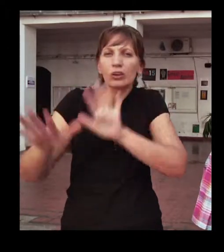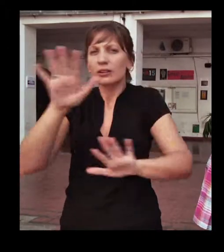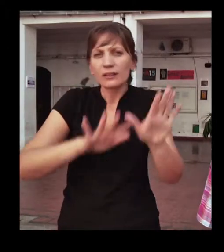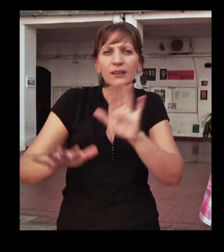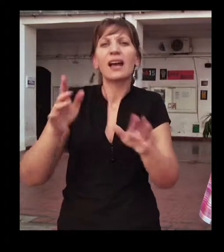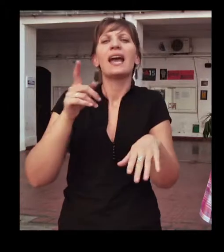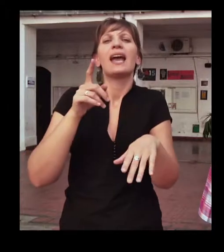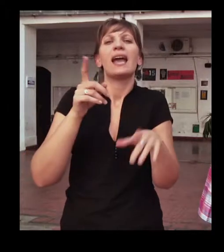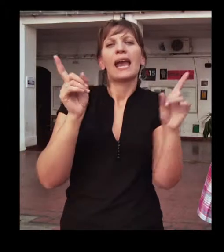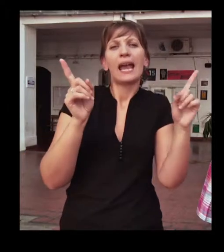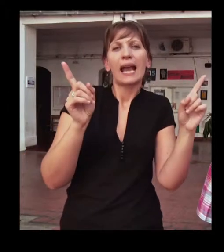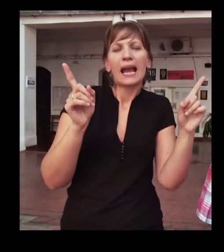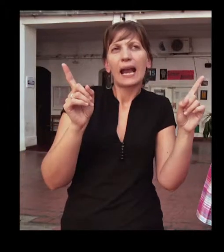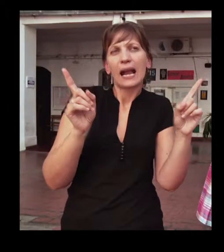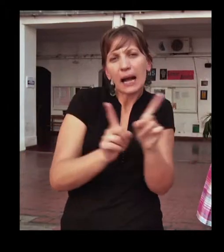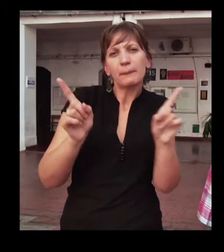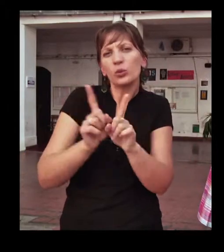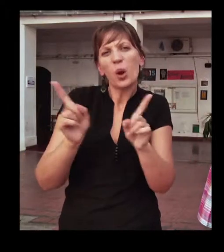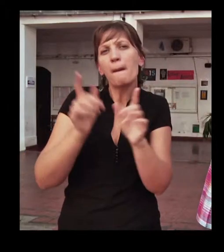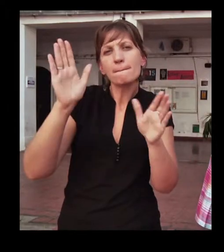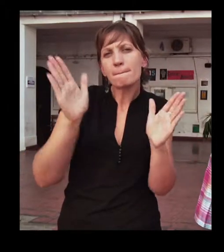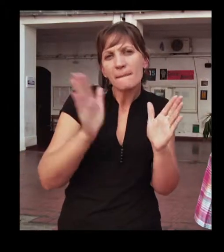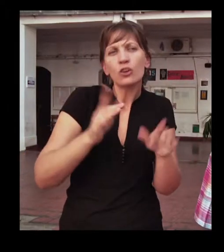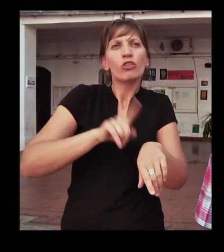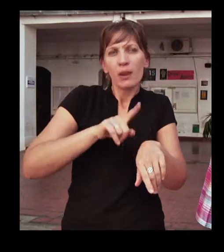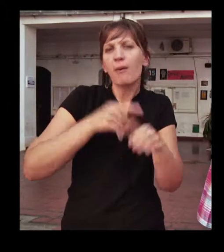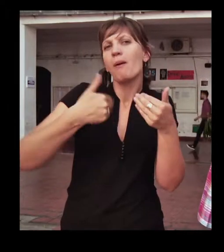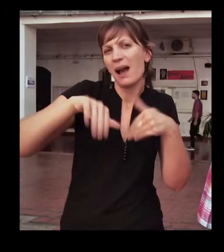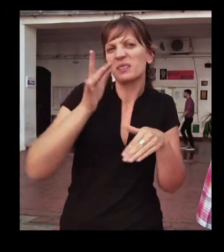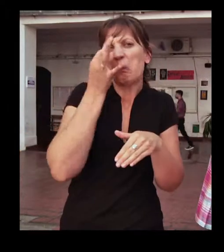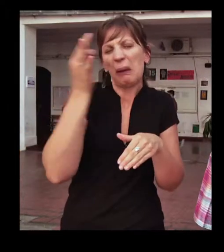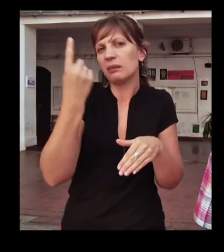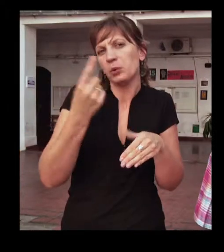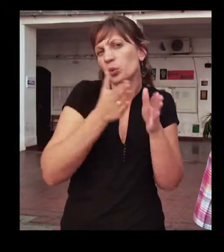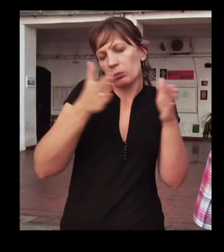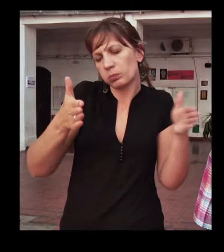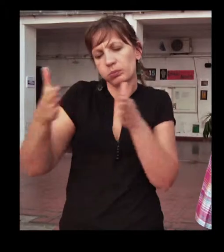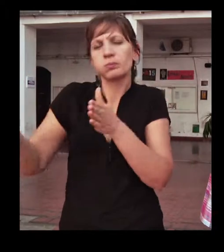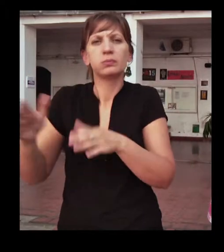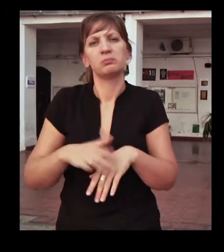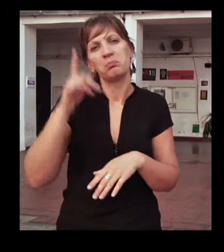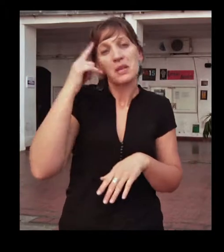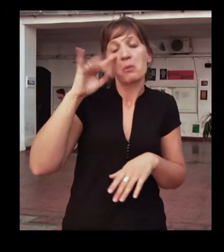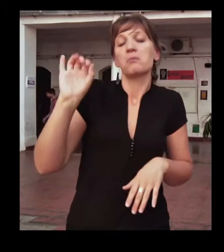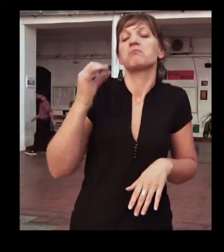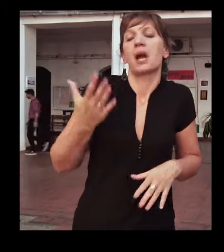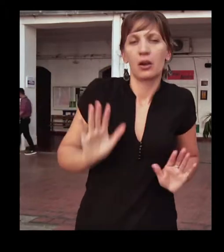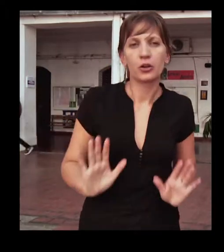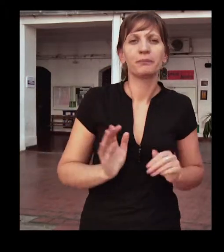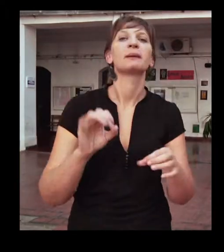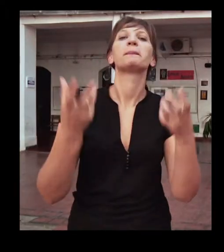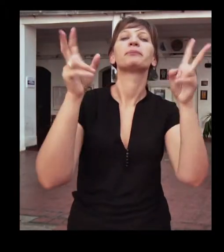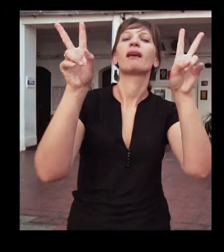menos capítulos y de por lo menos 20 minutos cada uno nos parece que es una mejor opción bueno la temática de novela se trata de